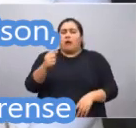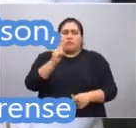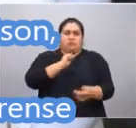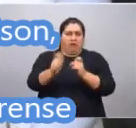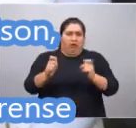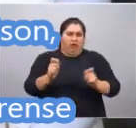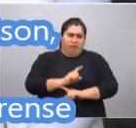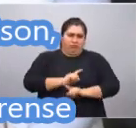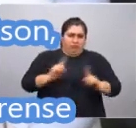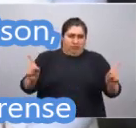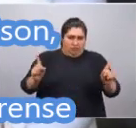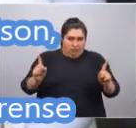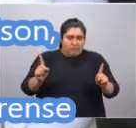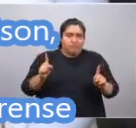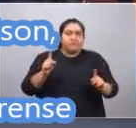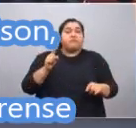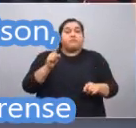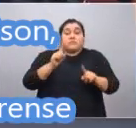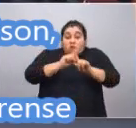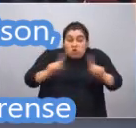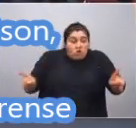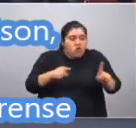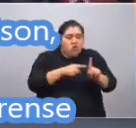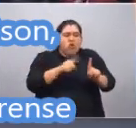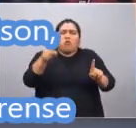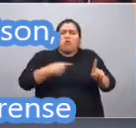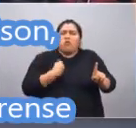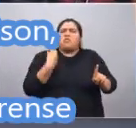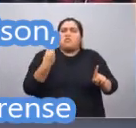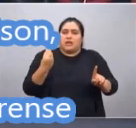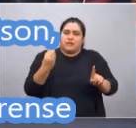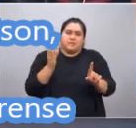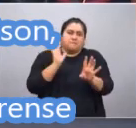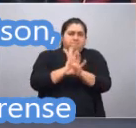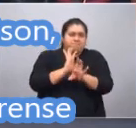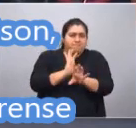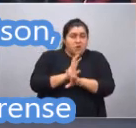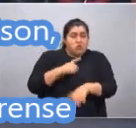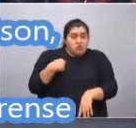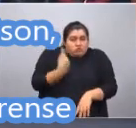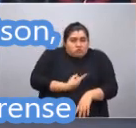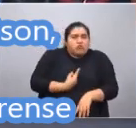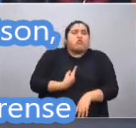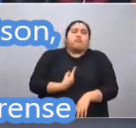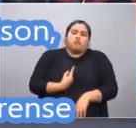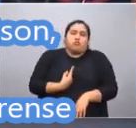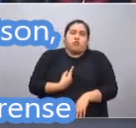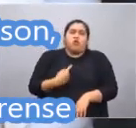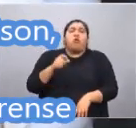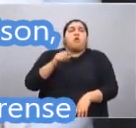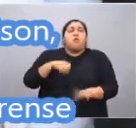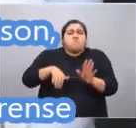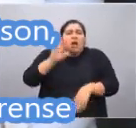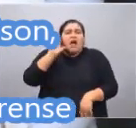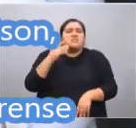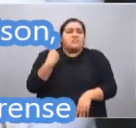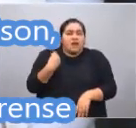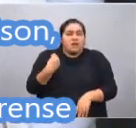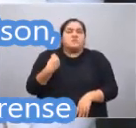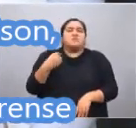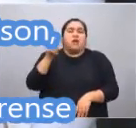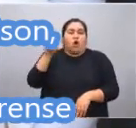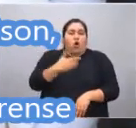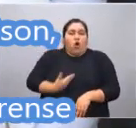y ese no es un rechazo a los intereses que representa